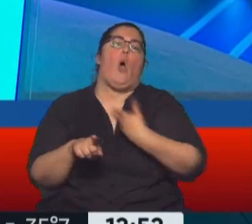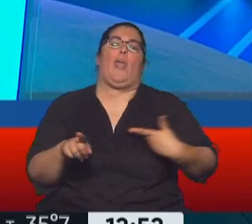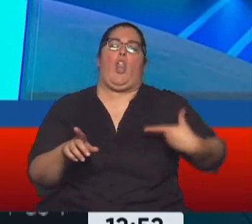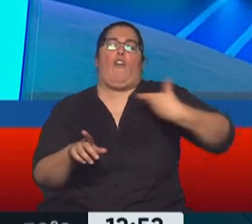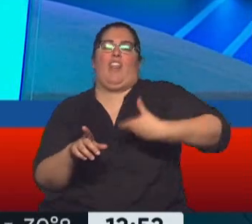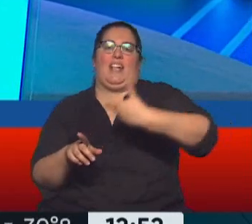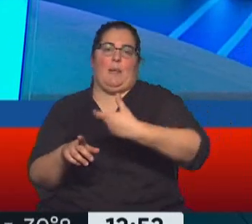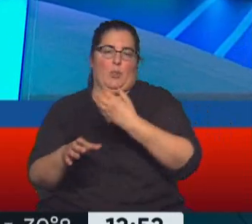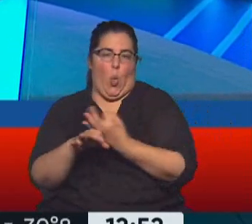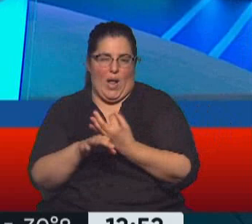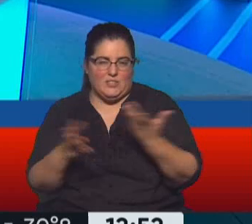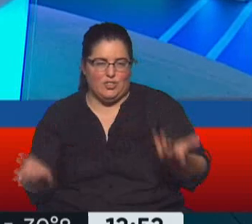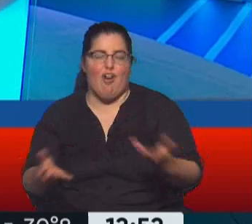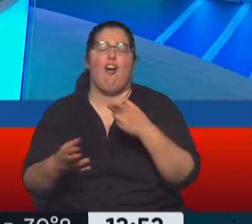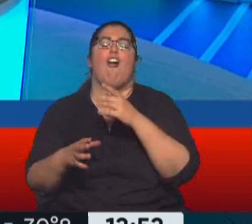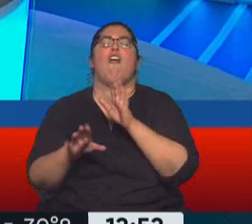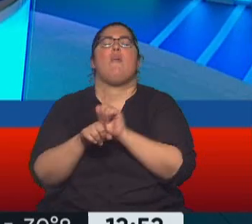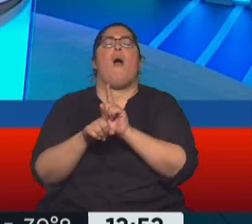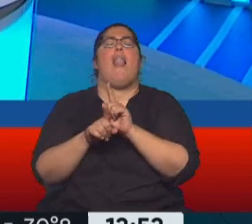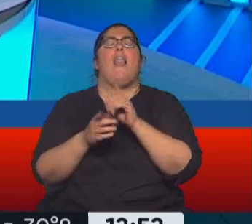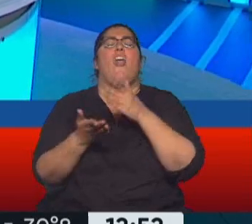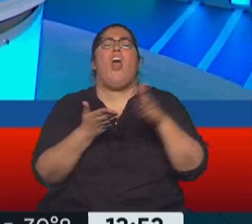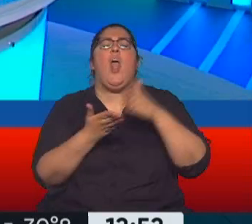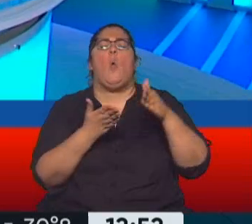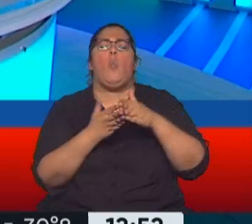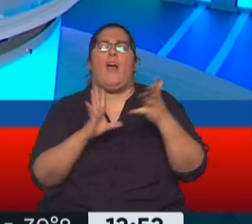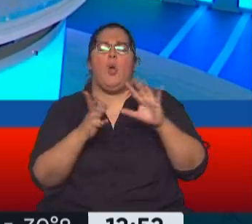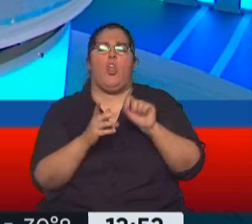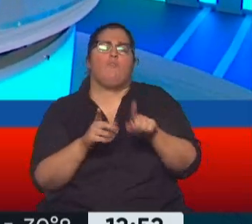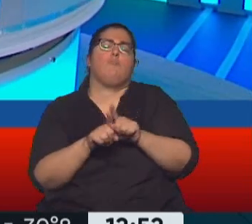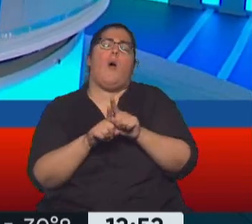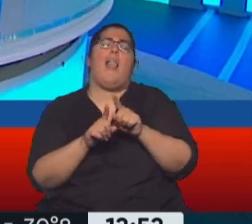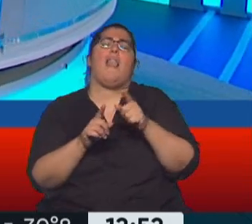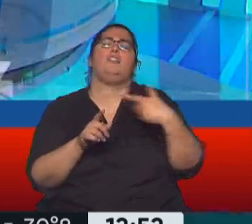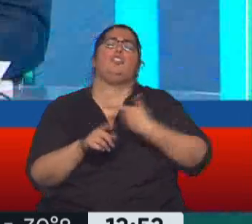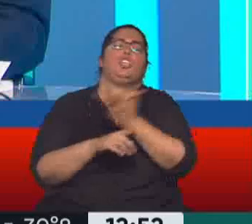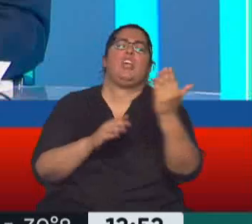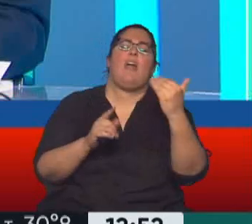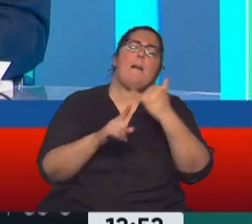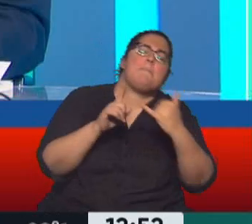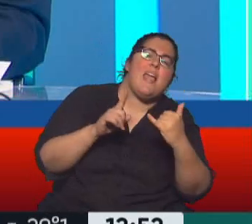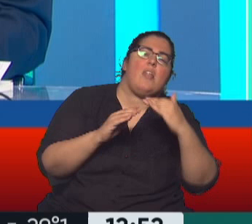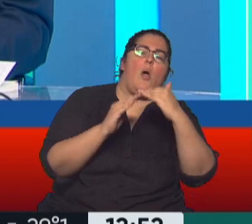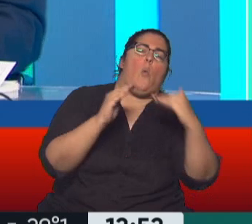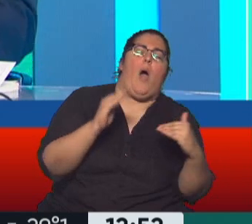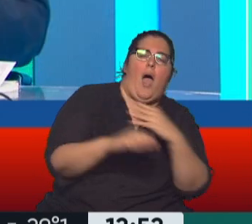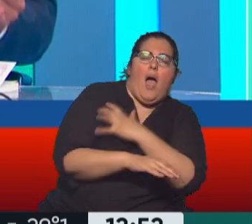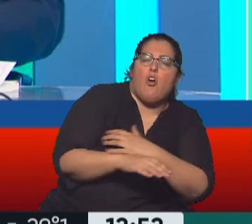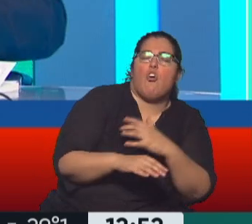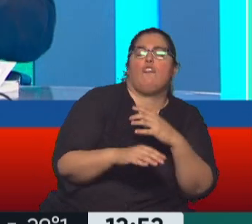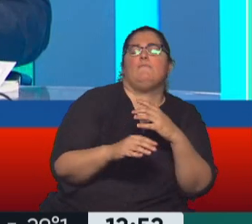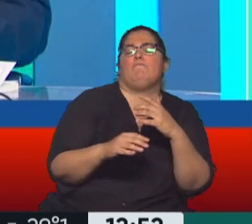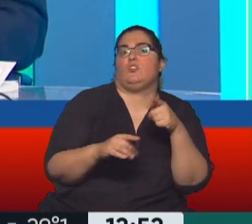de la educación, para terminar con el modelo de endeudamiento de los sectores medios y bajos en Chile, que es una catástrofe, ¿no? Siempre se ha dicho